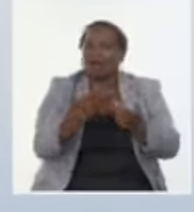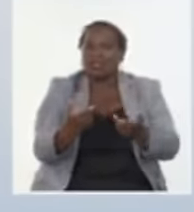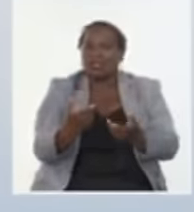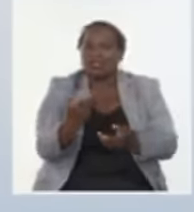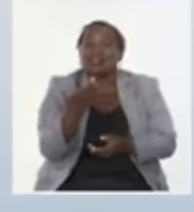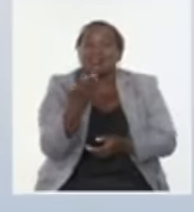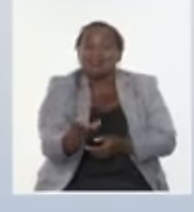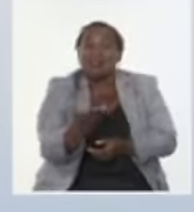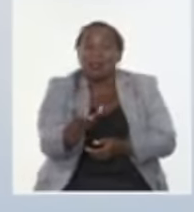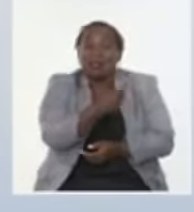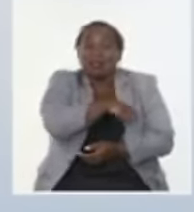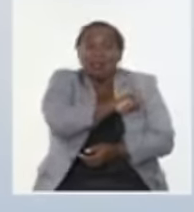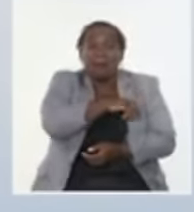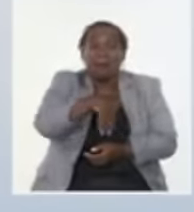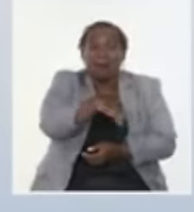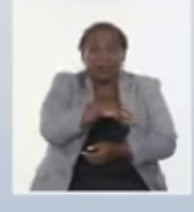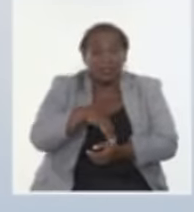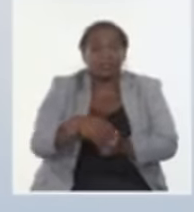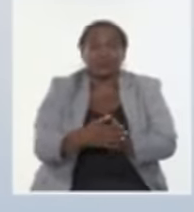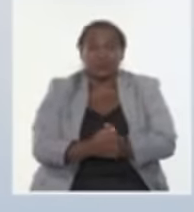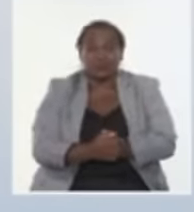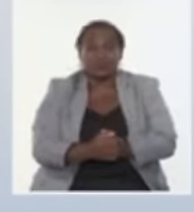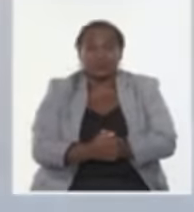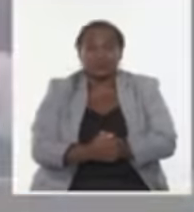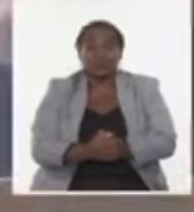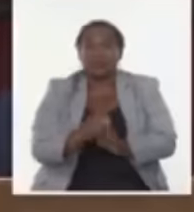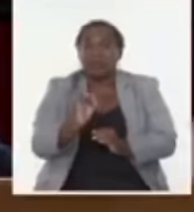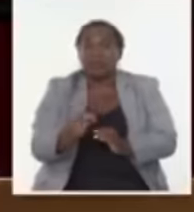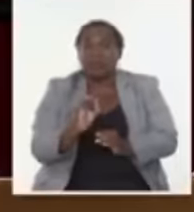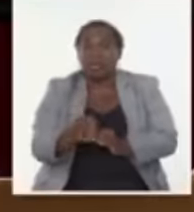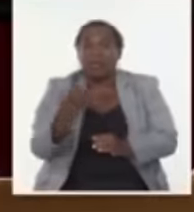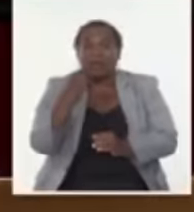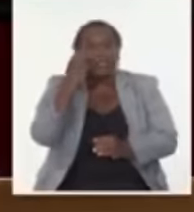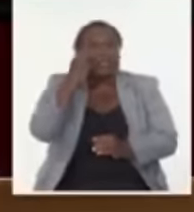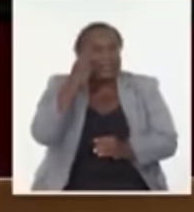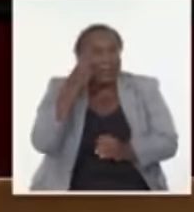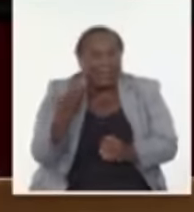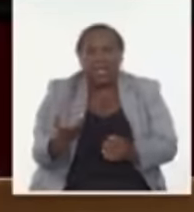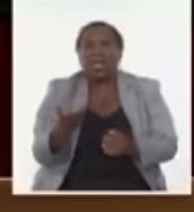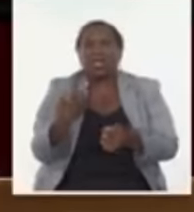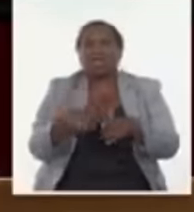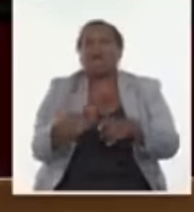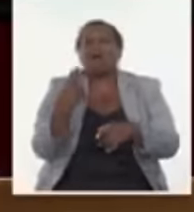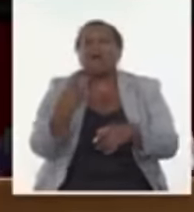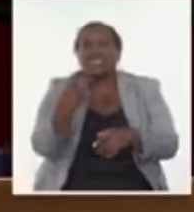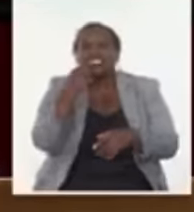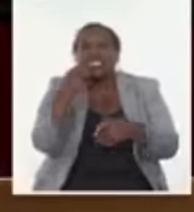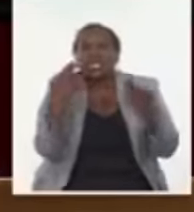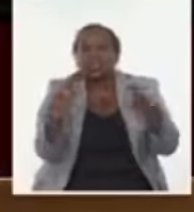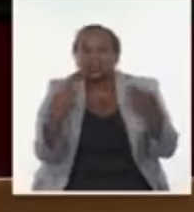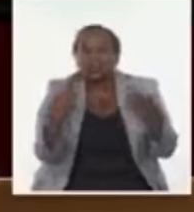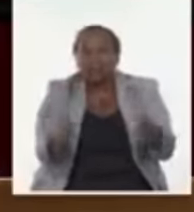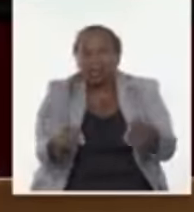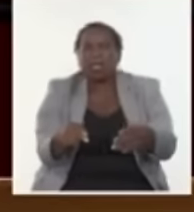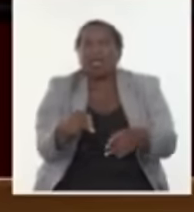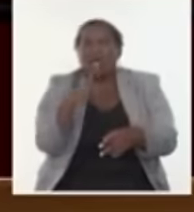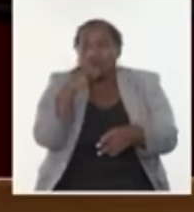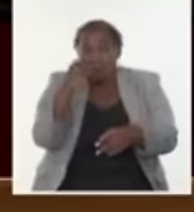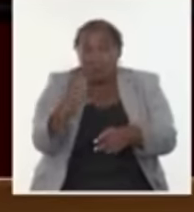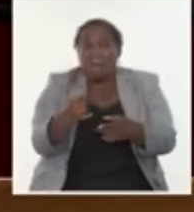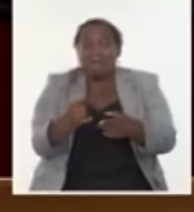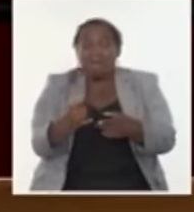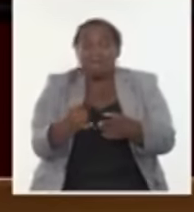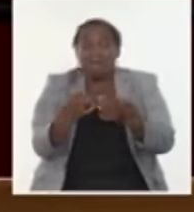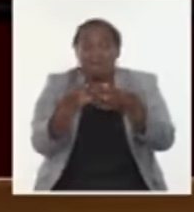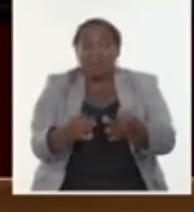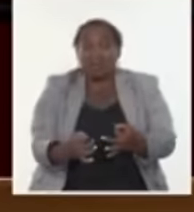asignaturas pendientes es esta. ¿Es verdad que ha faltado cemento? ¿Es verdad que ha faltado acero? Sí, pero es una gran verdad que no